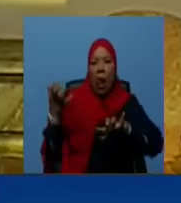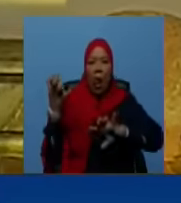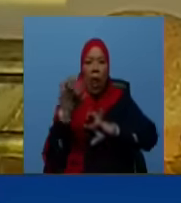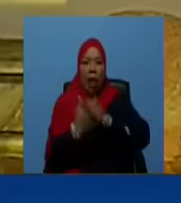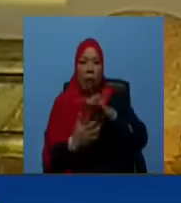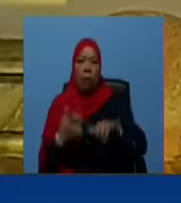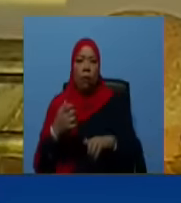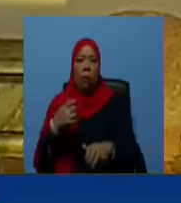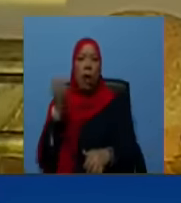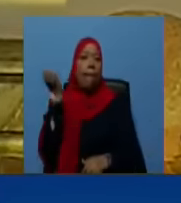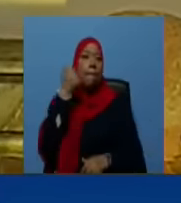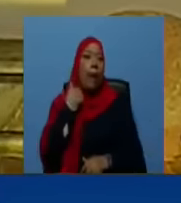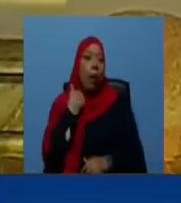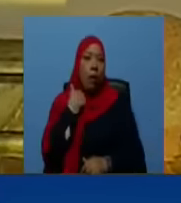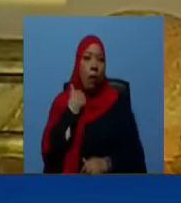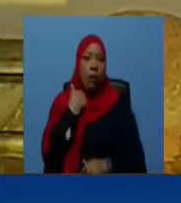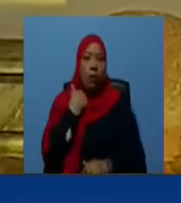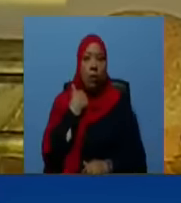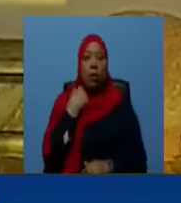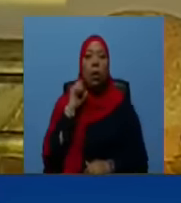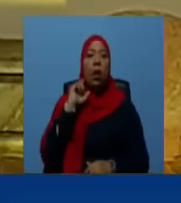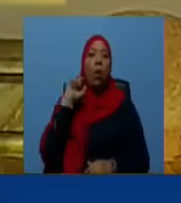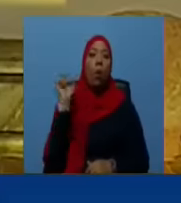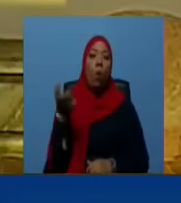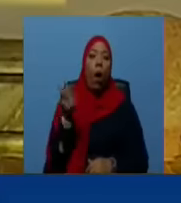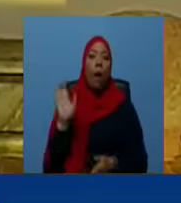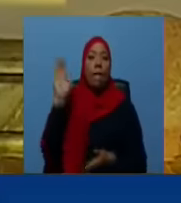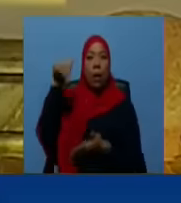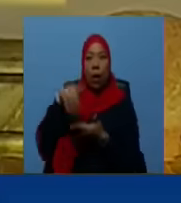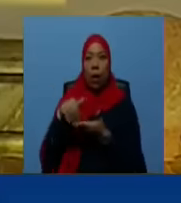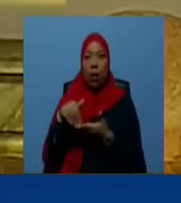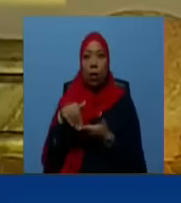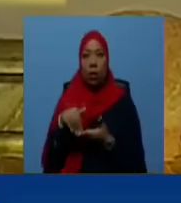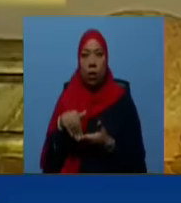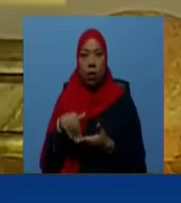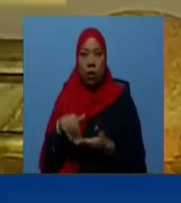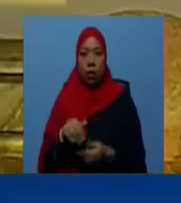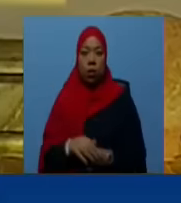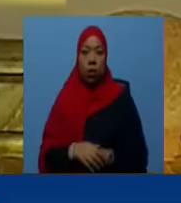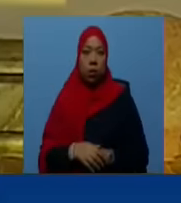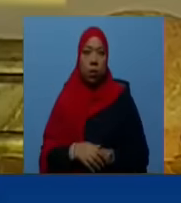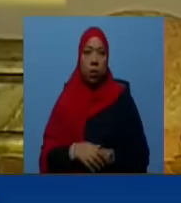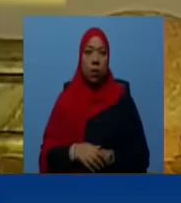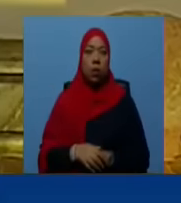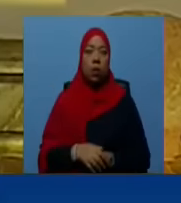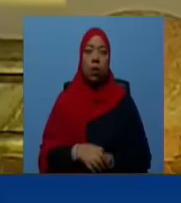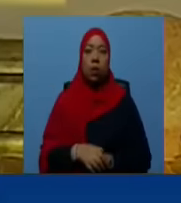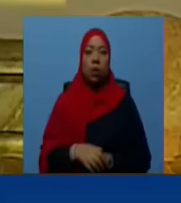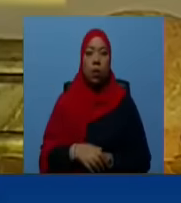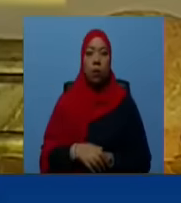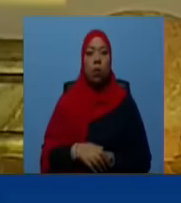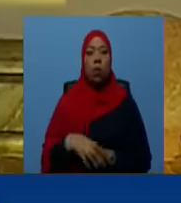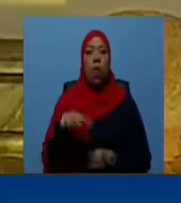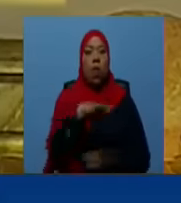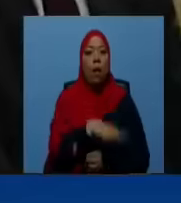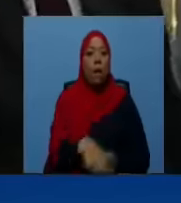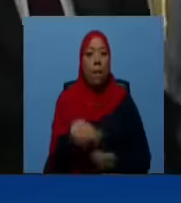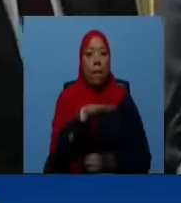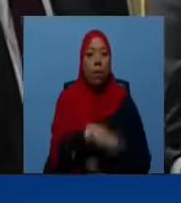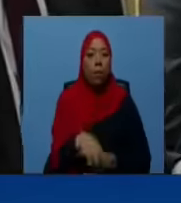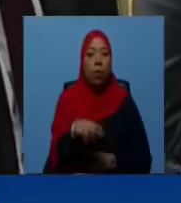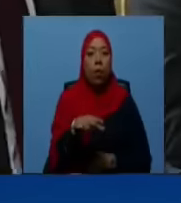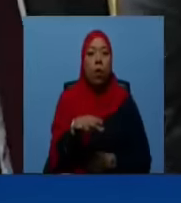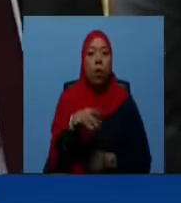en Valencia, Guacara, Maracay, acá abajo la Plaza